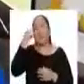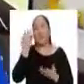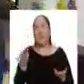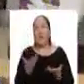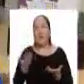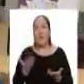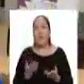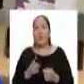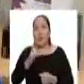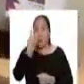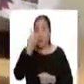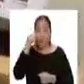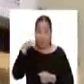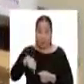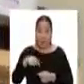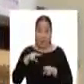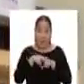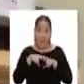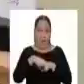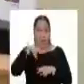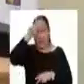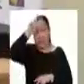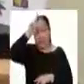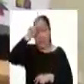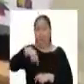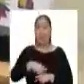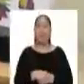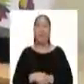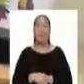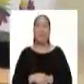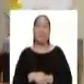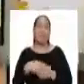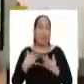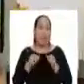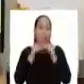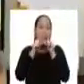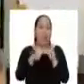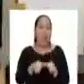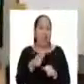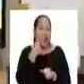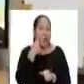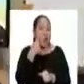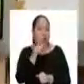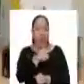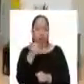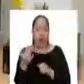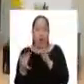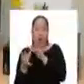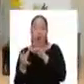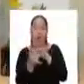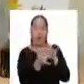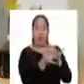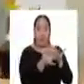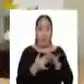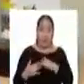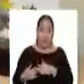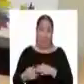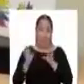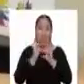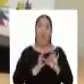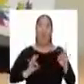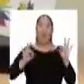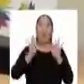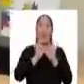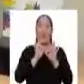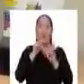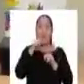Perú. Ahora ya lo sabes. Ahora es momento de seguir hablando y conociendo de otras redes viales y de la importancia de los ejes viales. Y